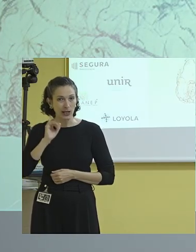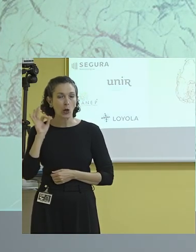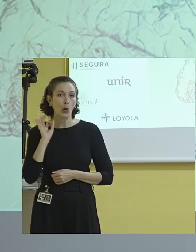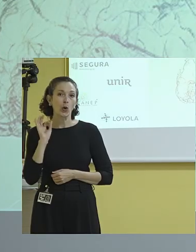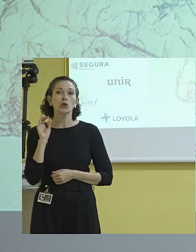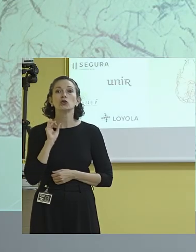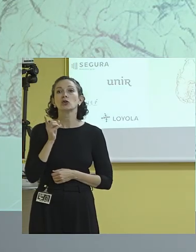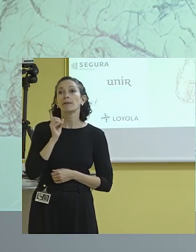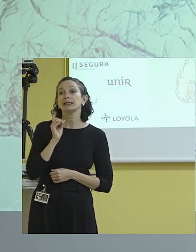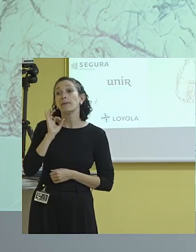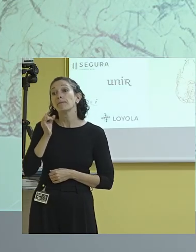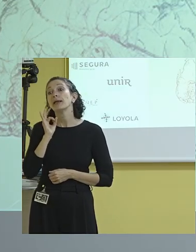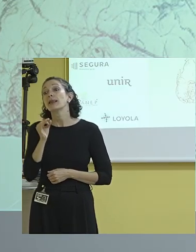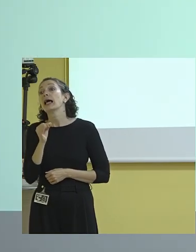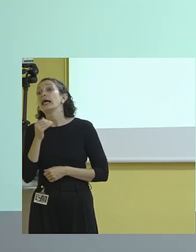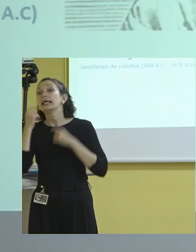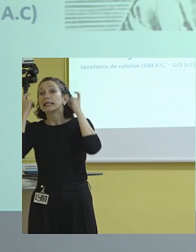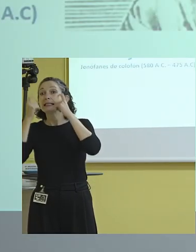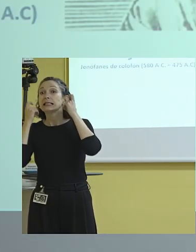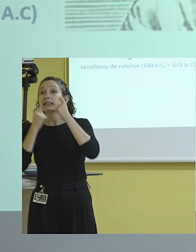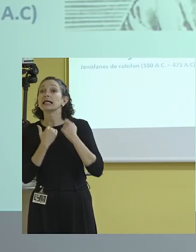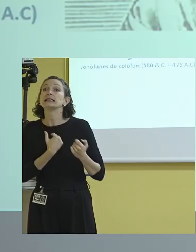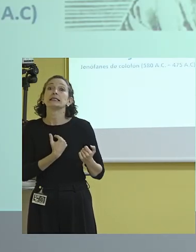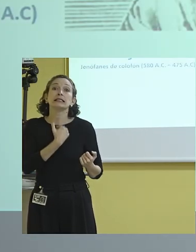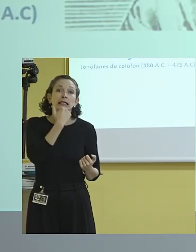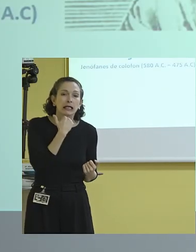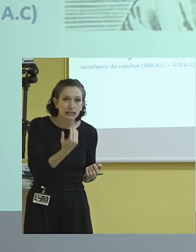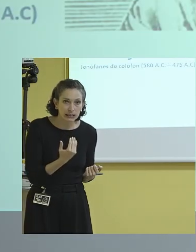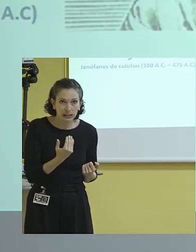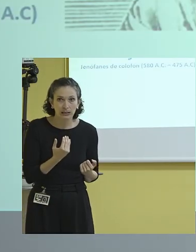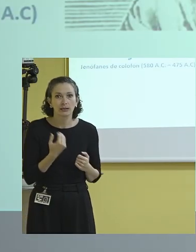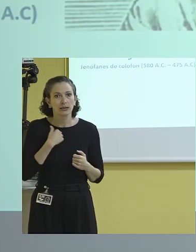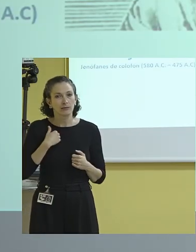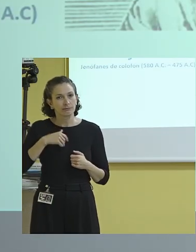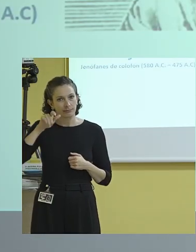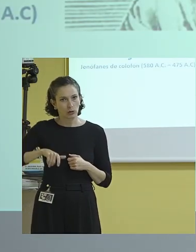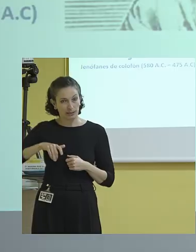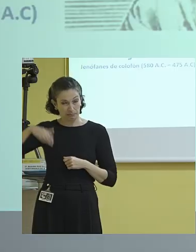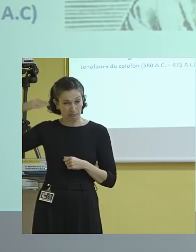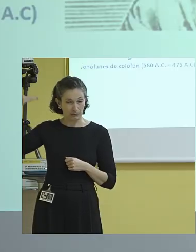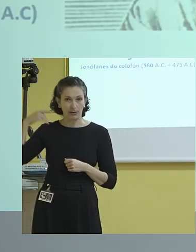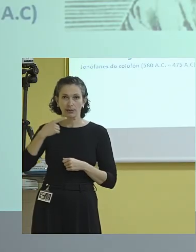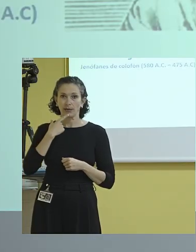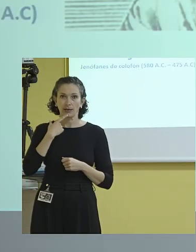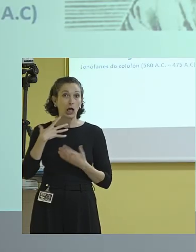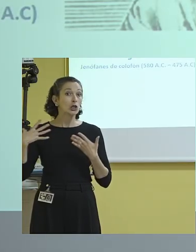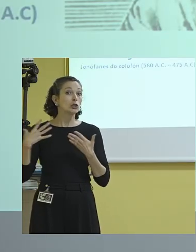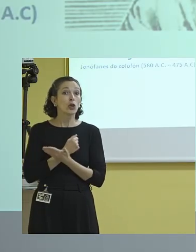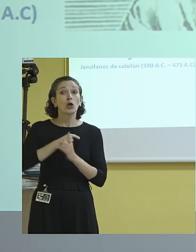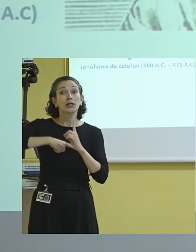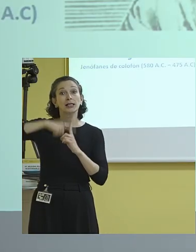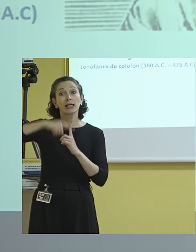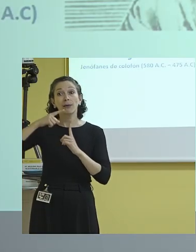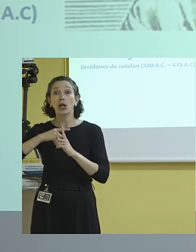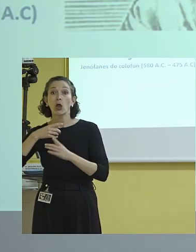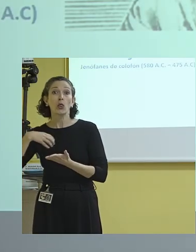podemos aspirar a acercarnos a ella lo más posible? Y esto lo decía ya Genófanes de Colofón cuando decía, todo está entreverado de conjetura. Claro,